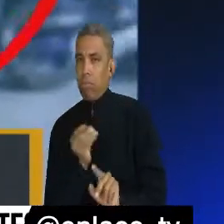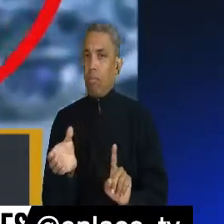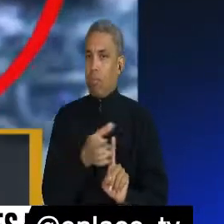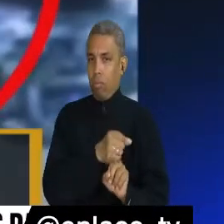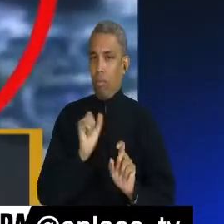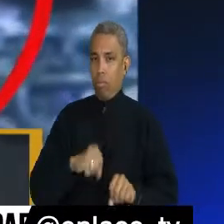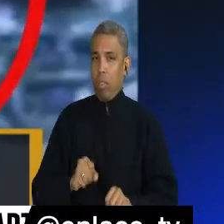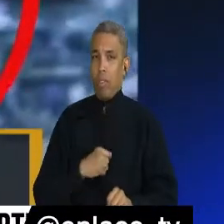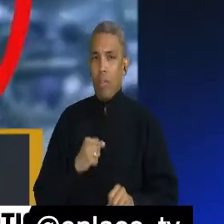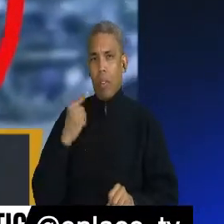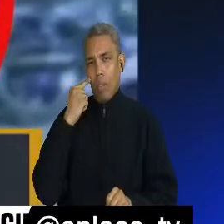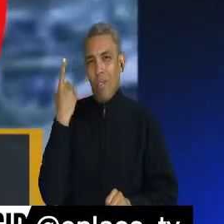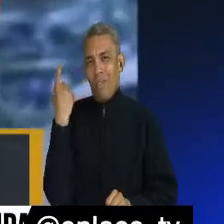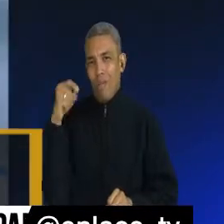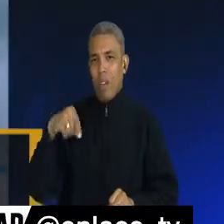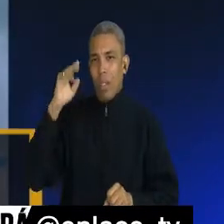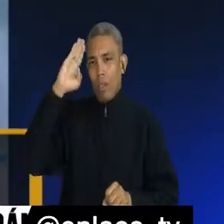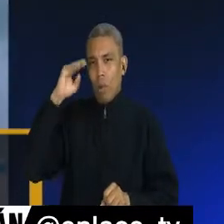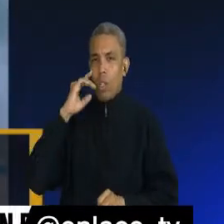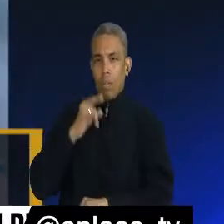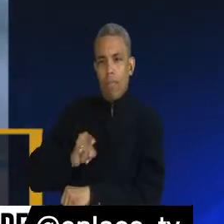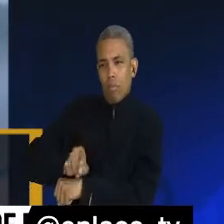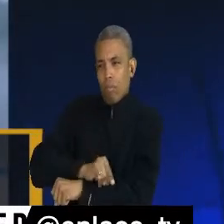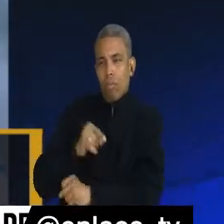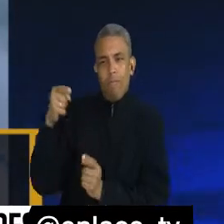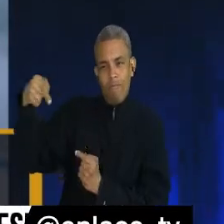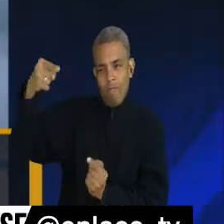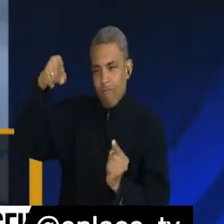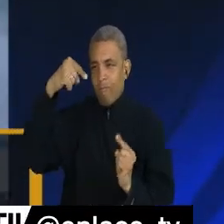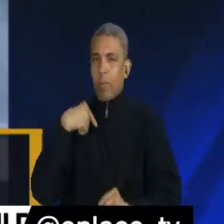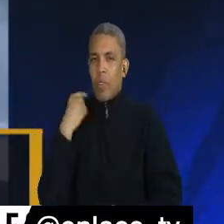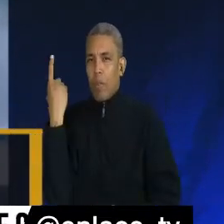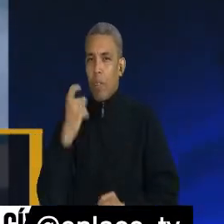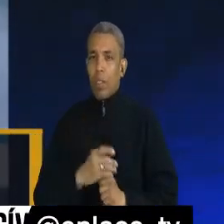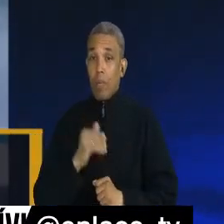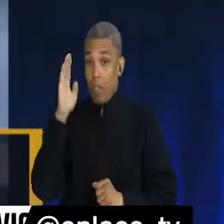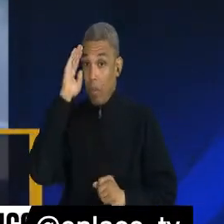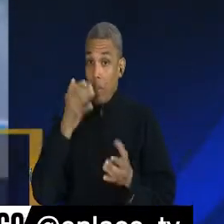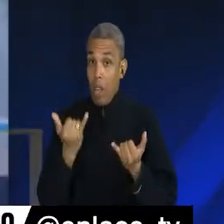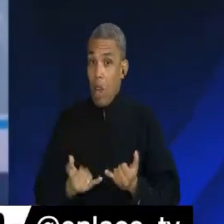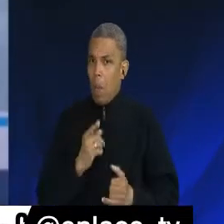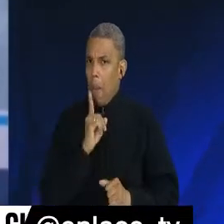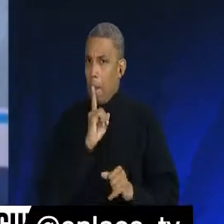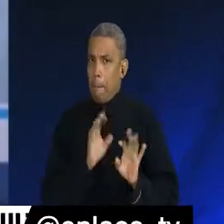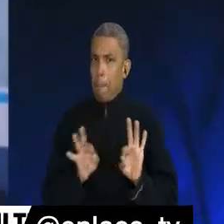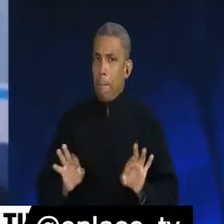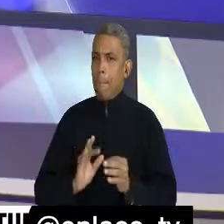competentes mayor seguridad en la comuna. Sobre este robo, la Policía Nacional aún no se pronuncia.